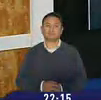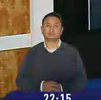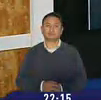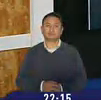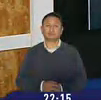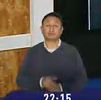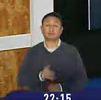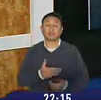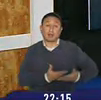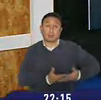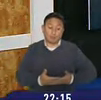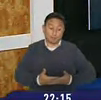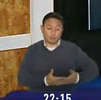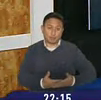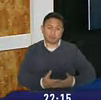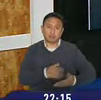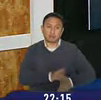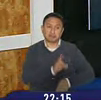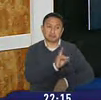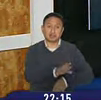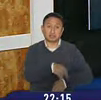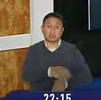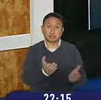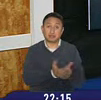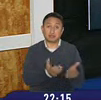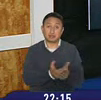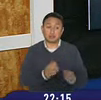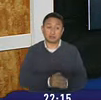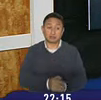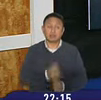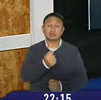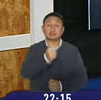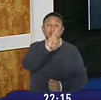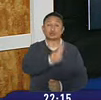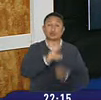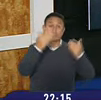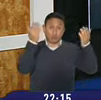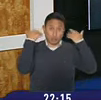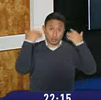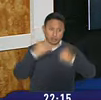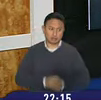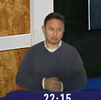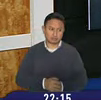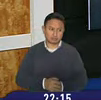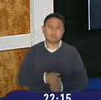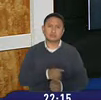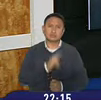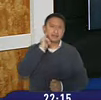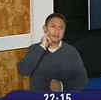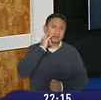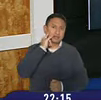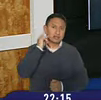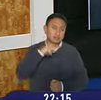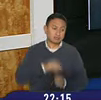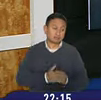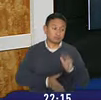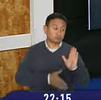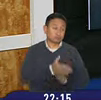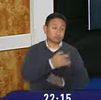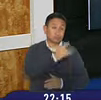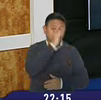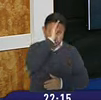Una bebé recién nacida fue abandonada entre la basura en el sector suroeste de Guayaquil. La pequeña fue trasladada hasta una casa